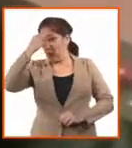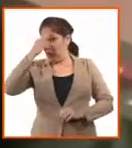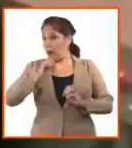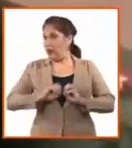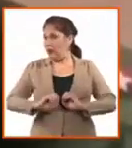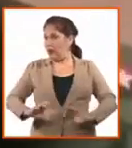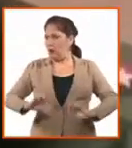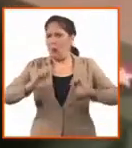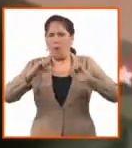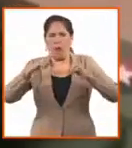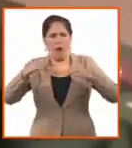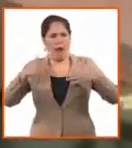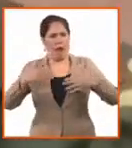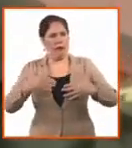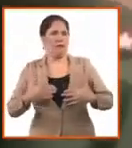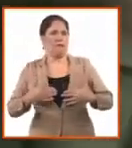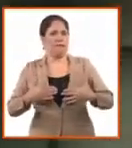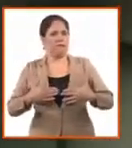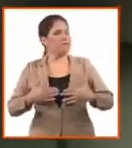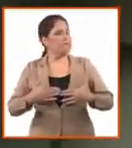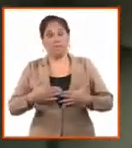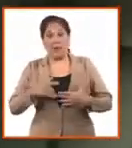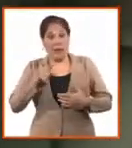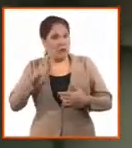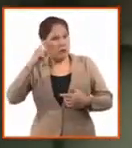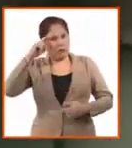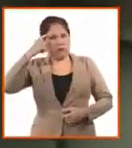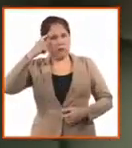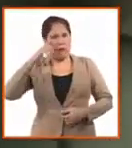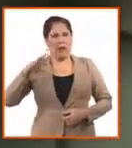moral indestructible